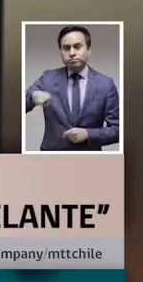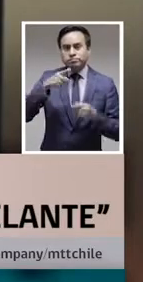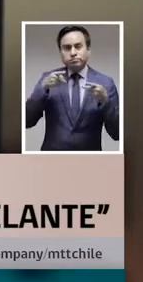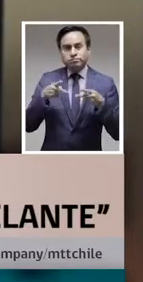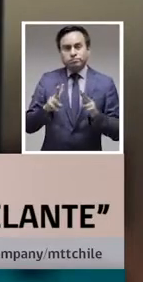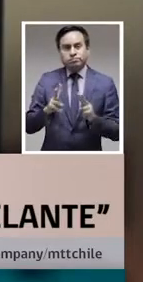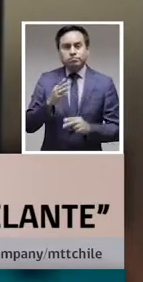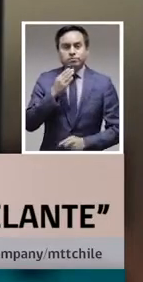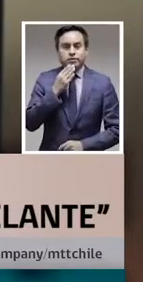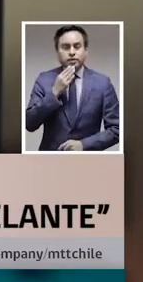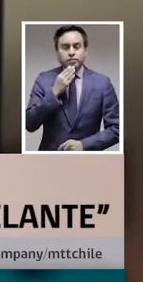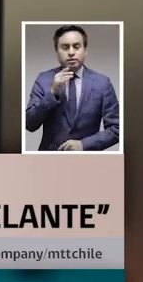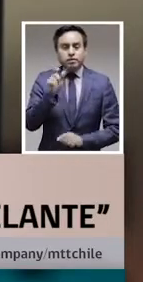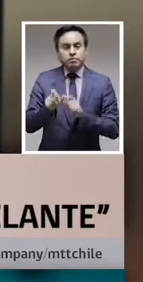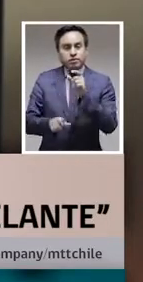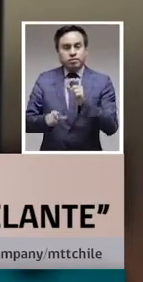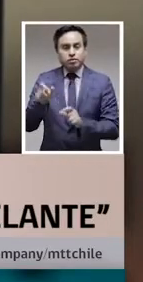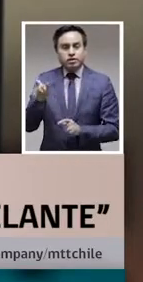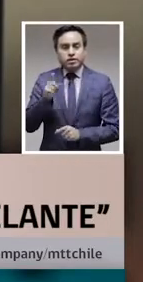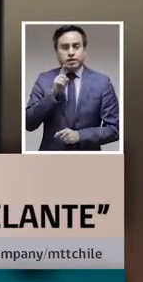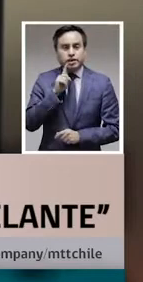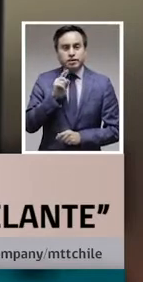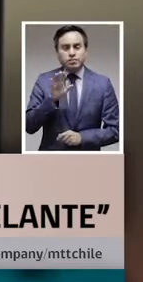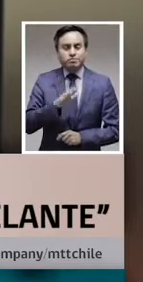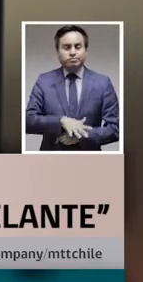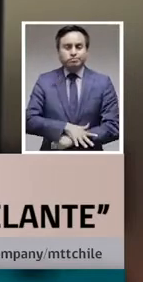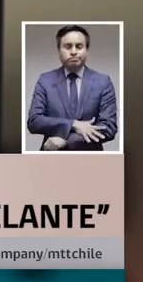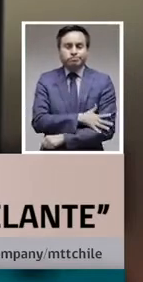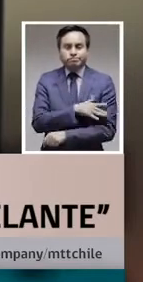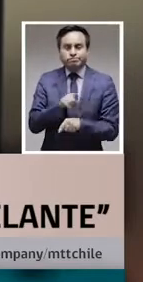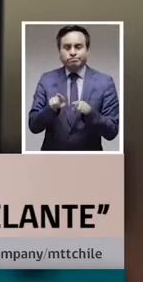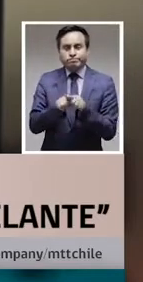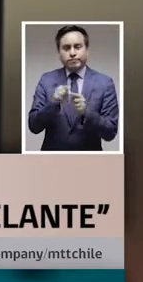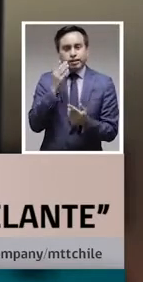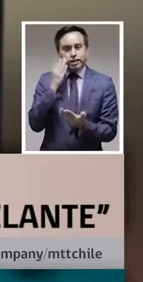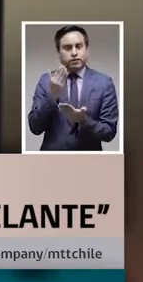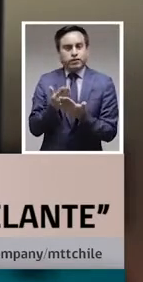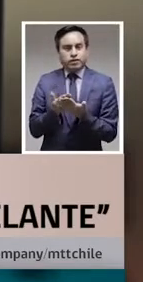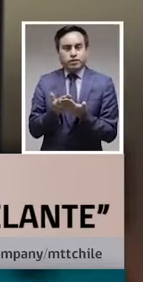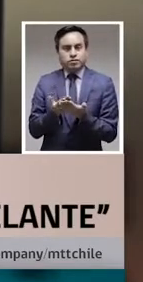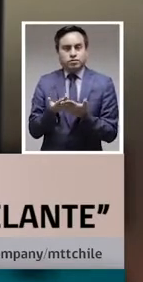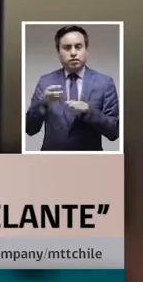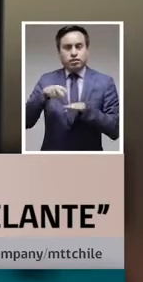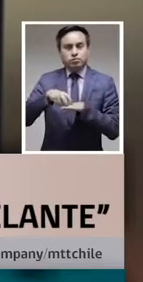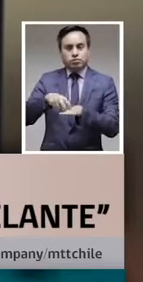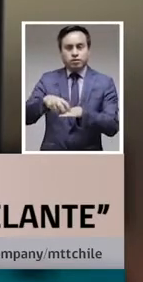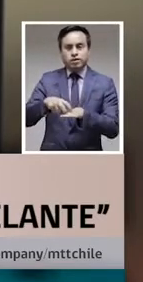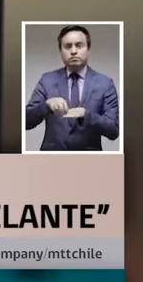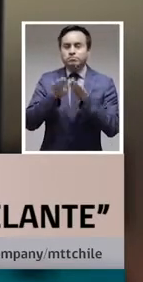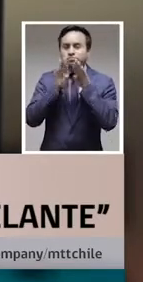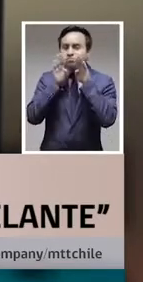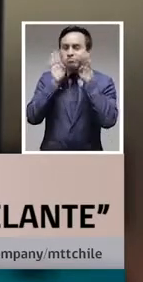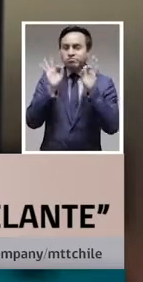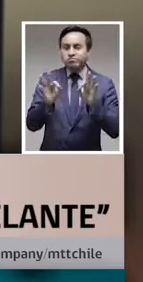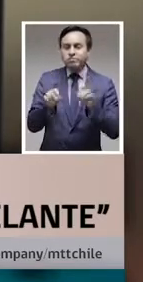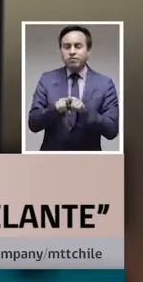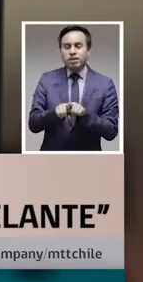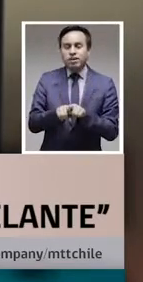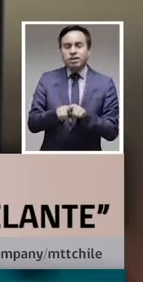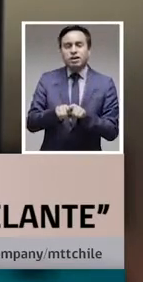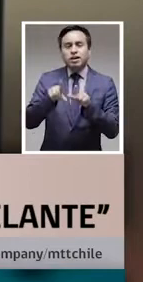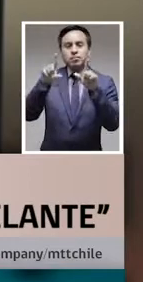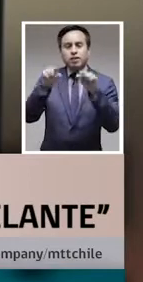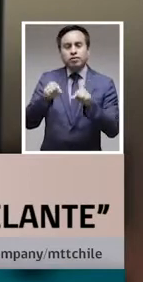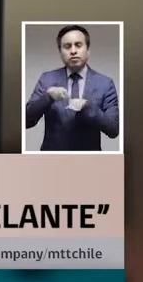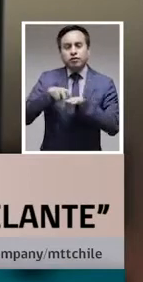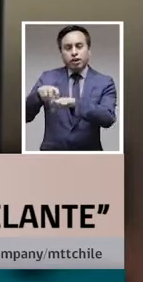permitido también que las personas tengan una mayor sensibilidad al beneficio del transporte sustentable, de tener menos